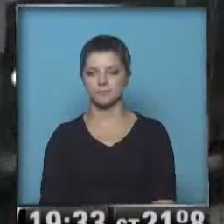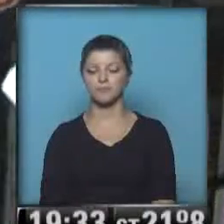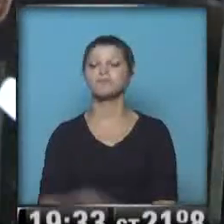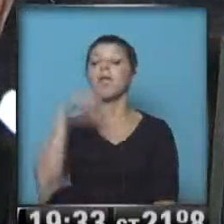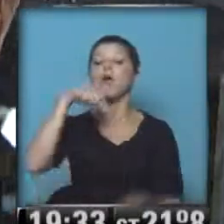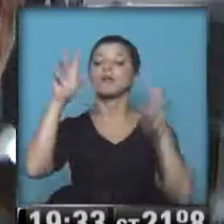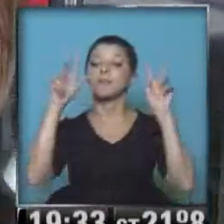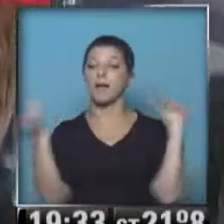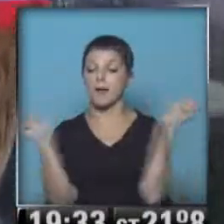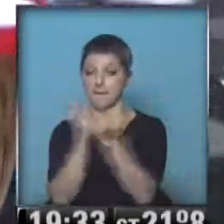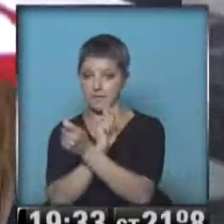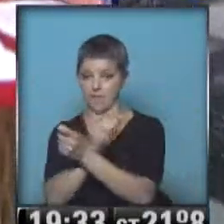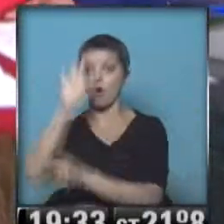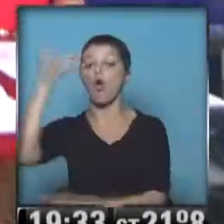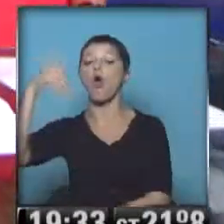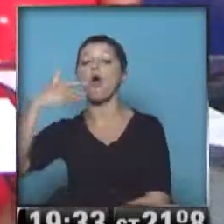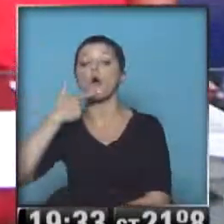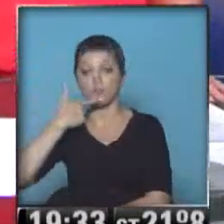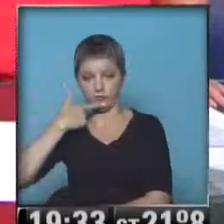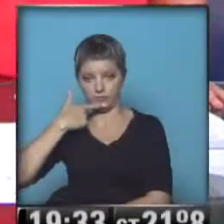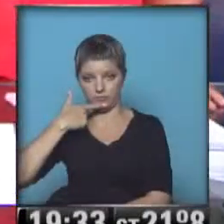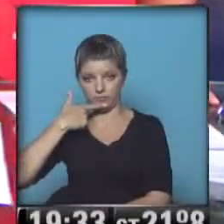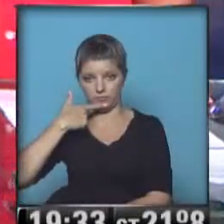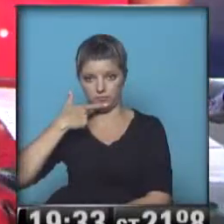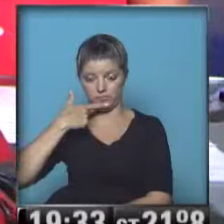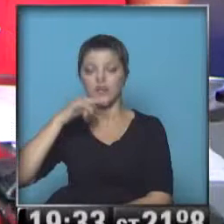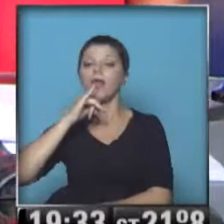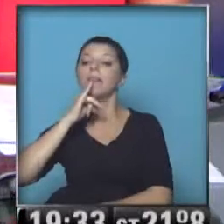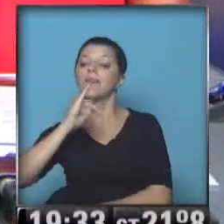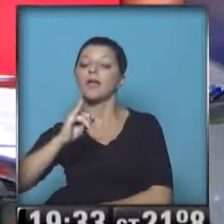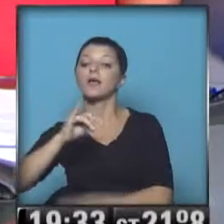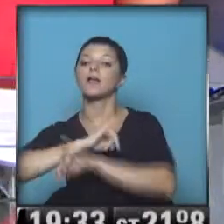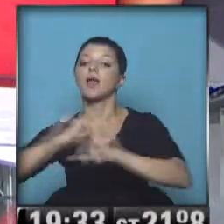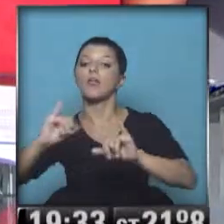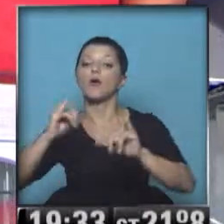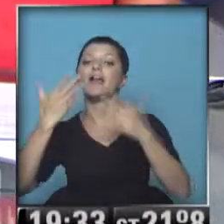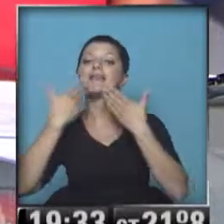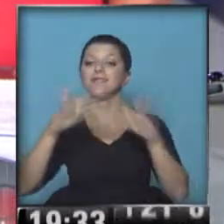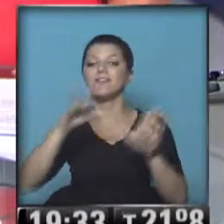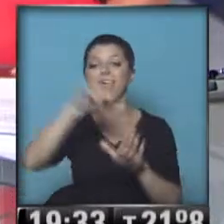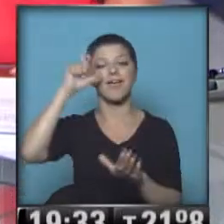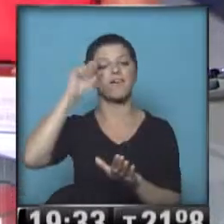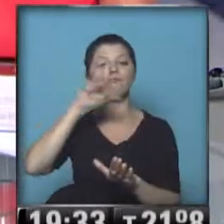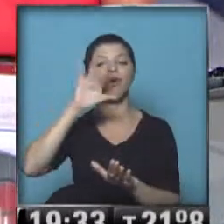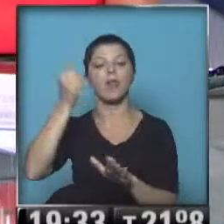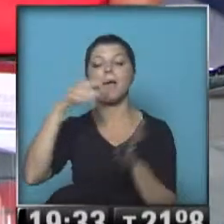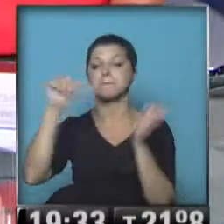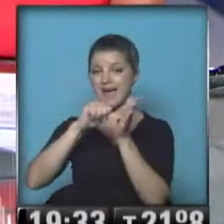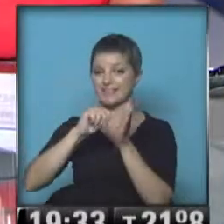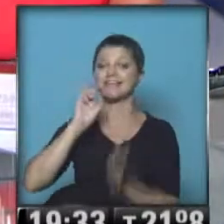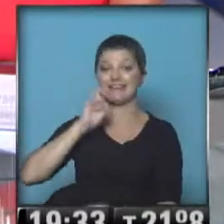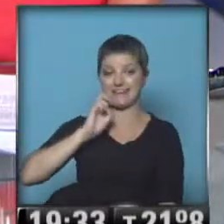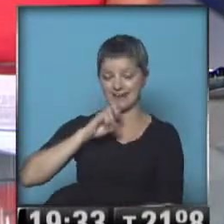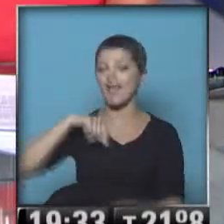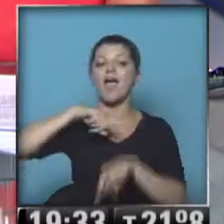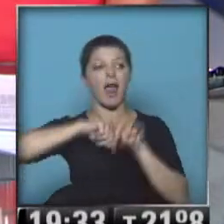Cambiamos ahora de tema. La OMS, Organización Mundial de la Salud, declaró como libre de ébola a Nigeria. Mientras tanto, la